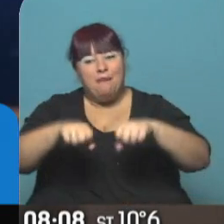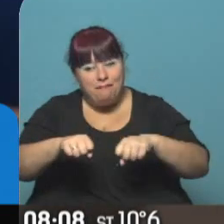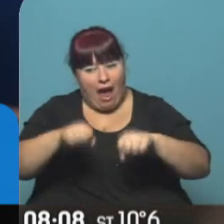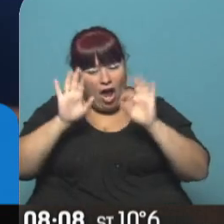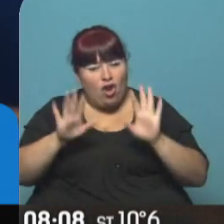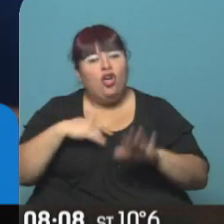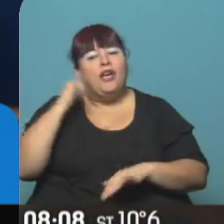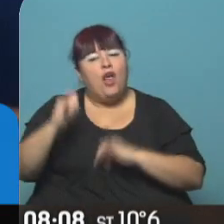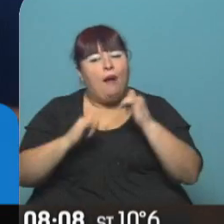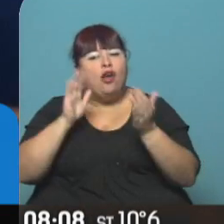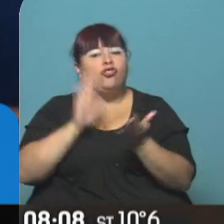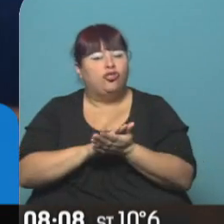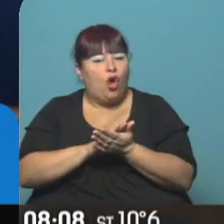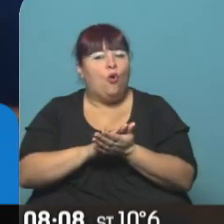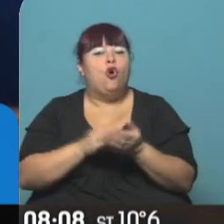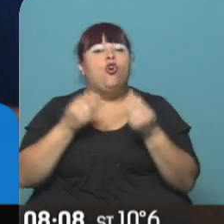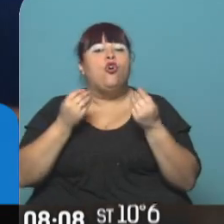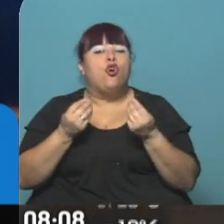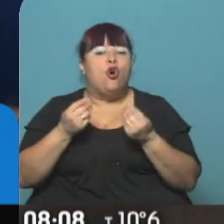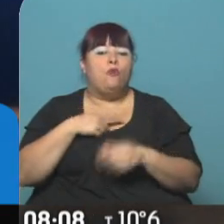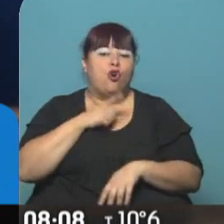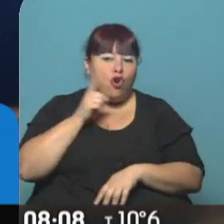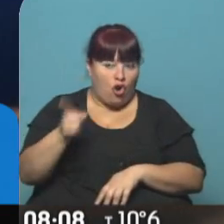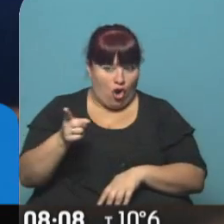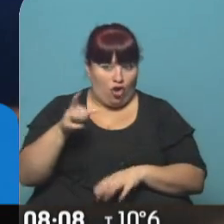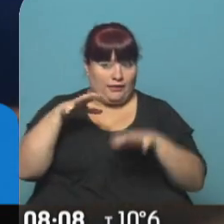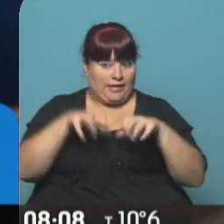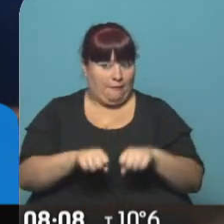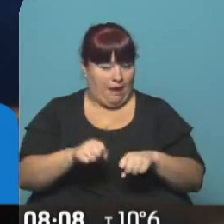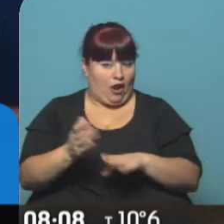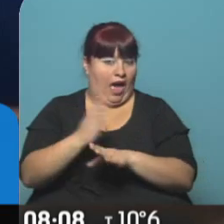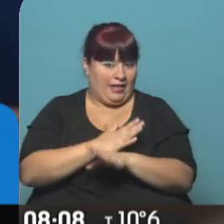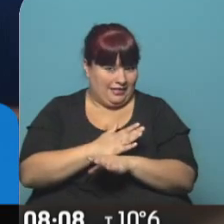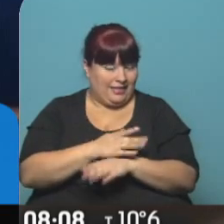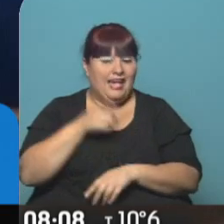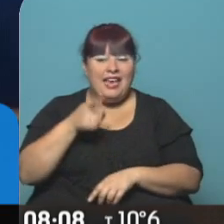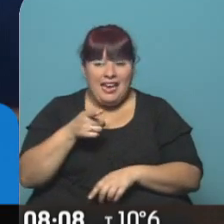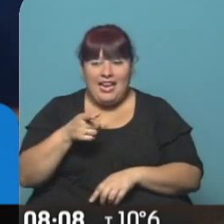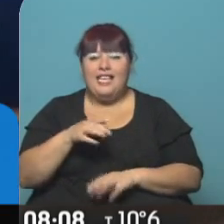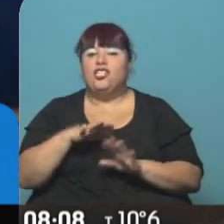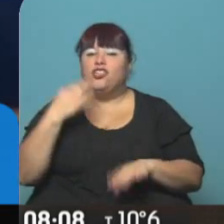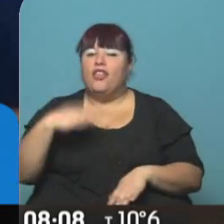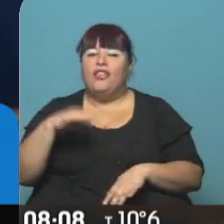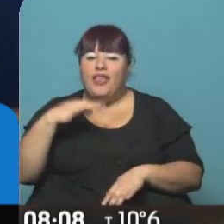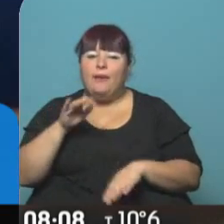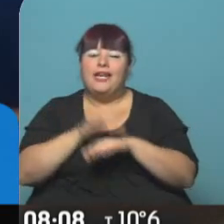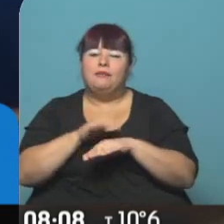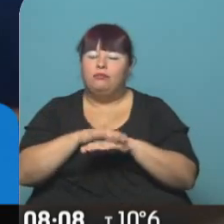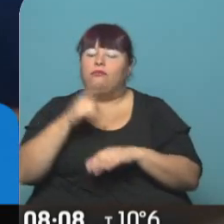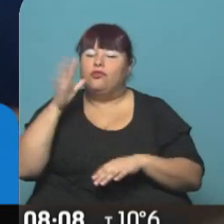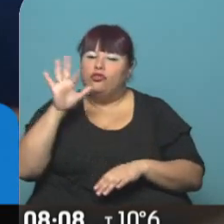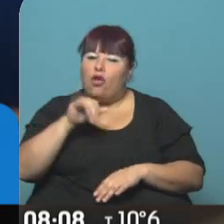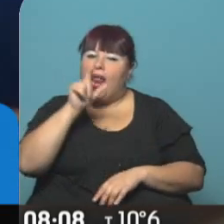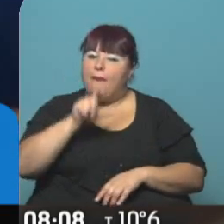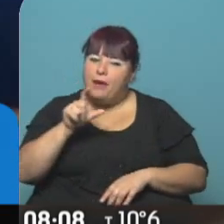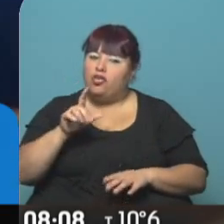concretamente yo quiero hablar de cómo evitar que llegue un embargo y eso es algo que tiene que hacerse carne toda